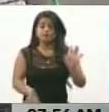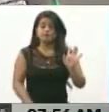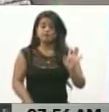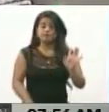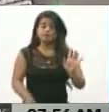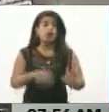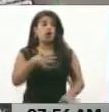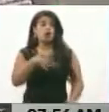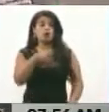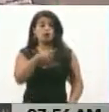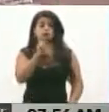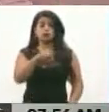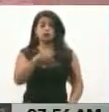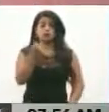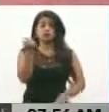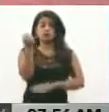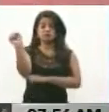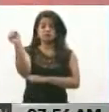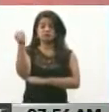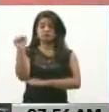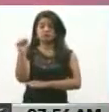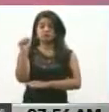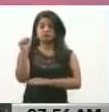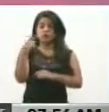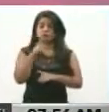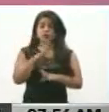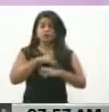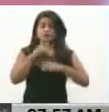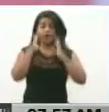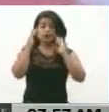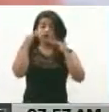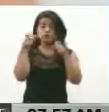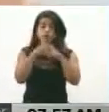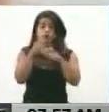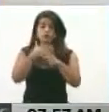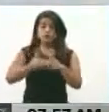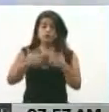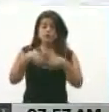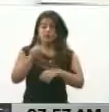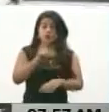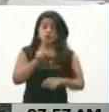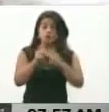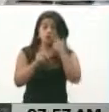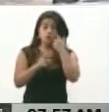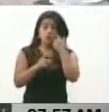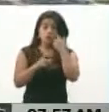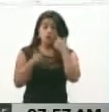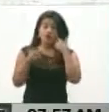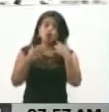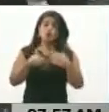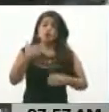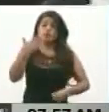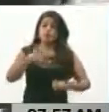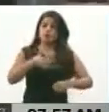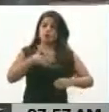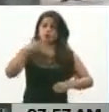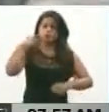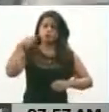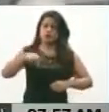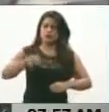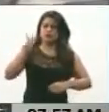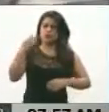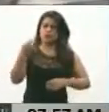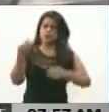dan la espalda, incluso a sus industriales son orgullosos de que esto sea hecho acá, nos